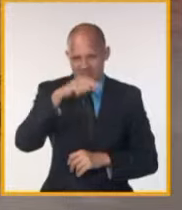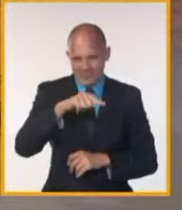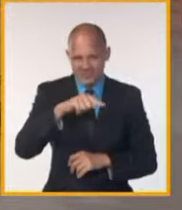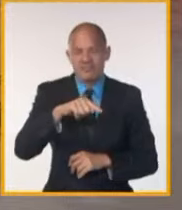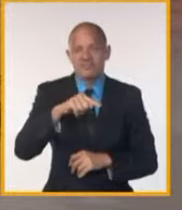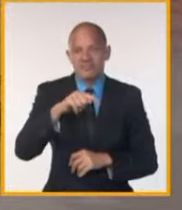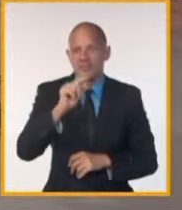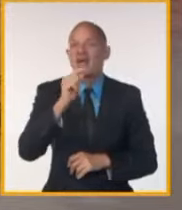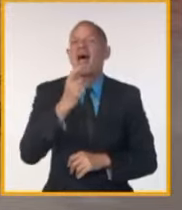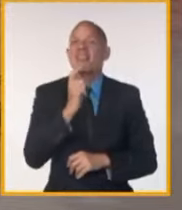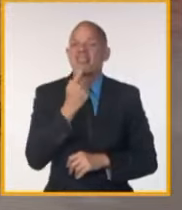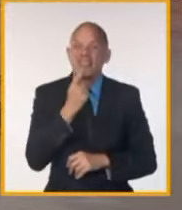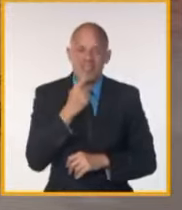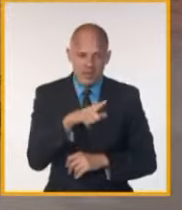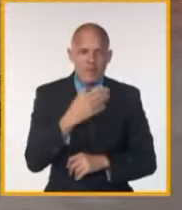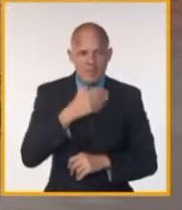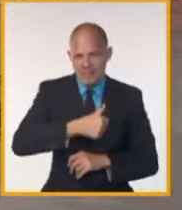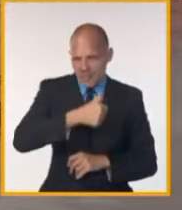con una